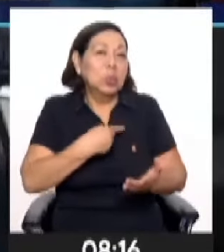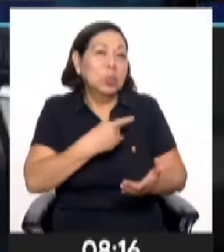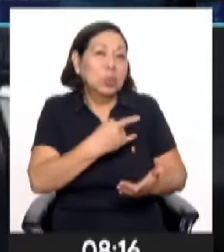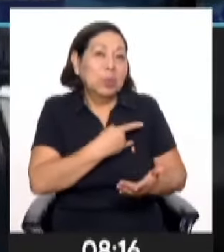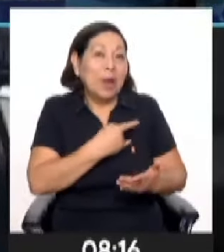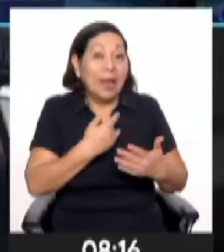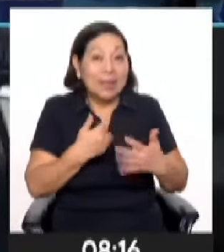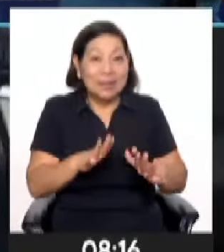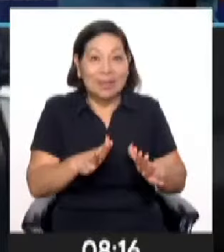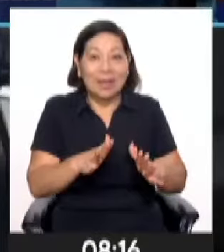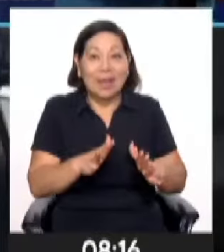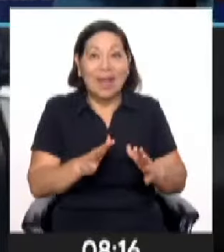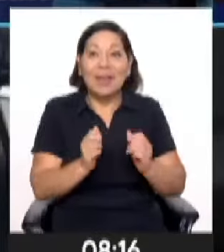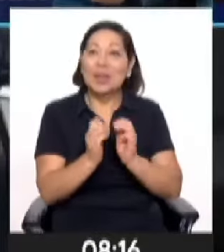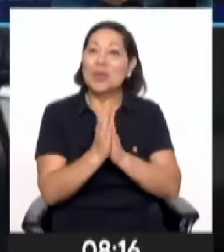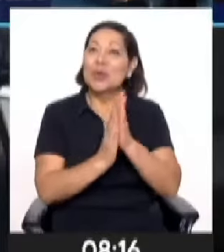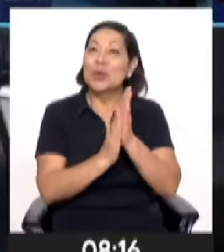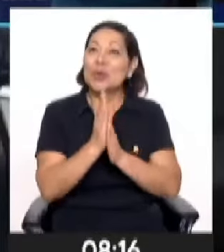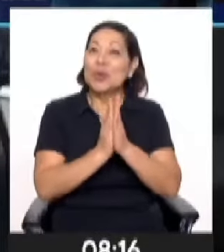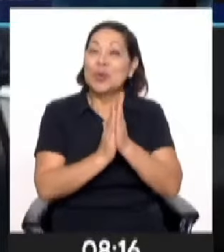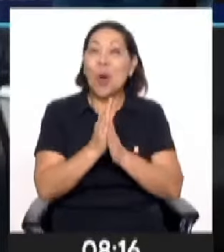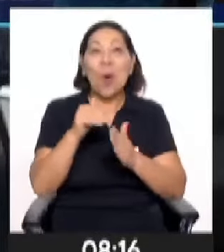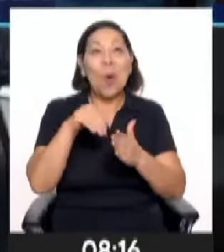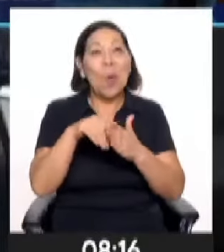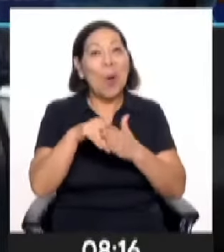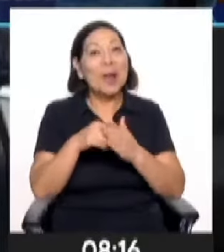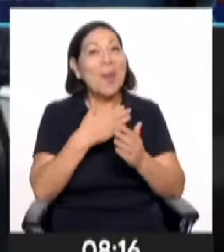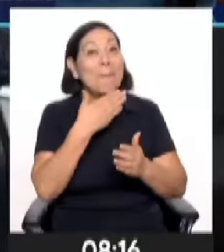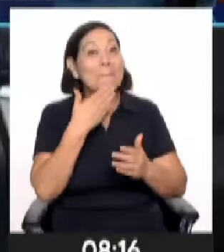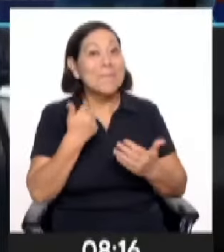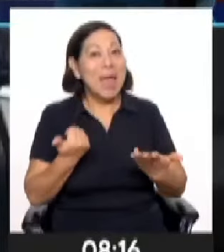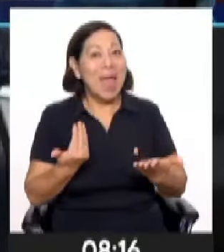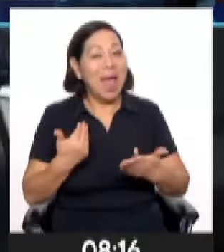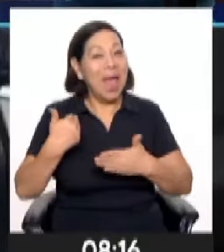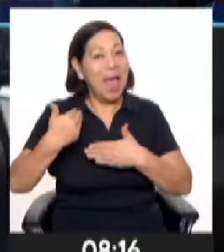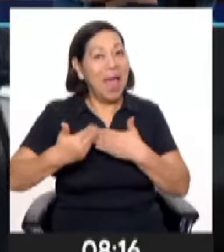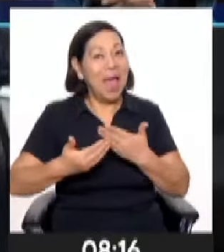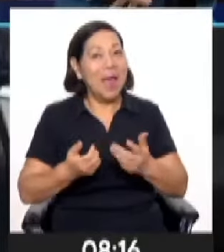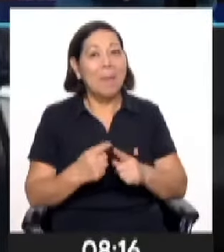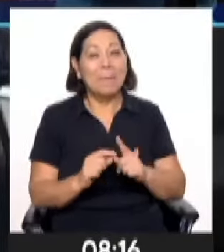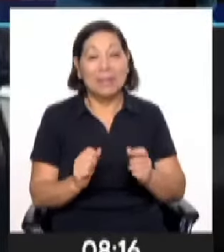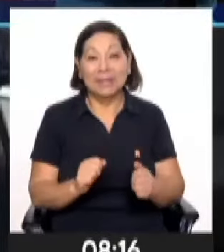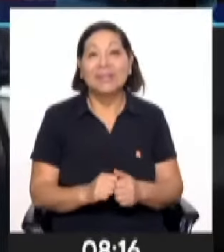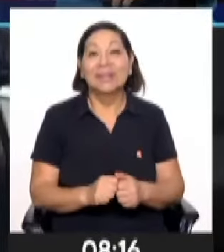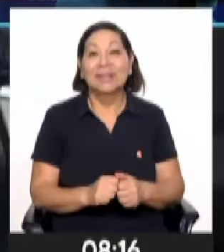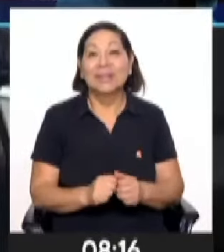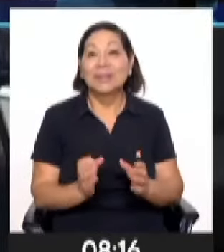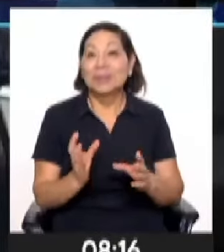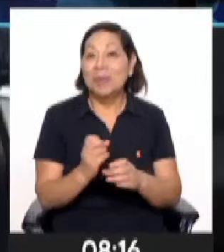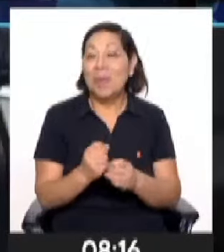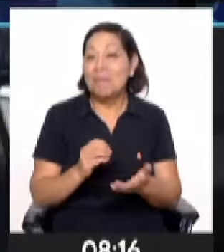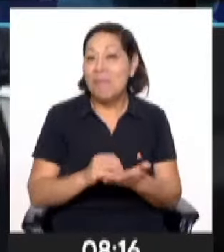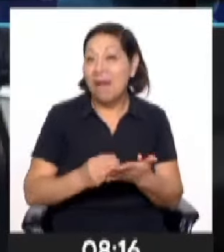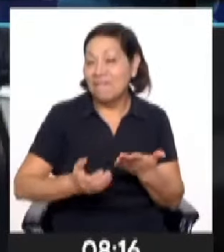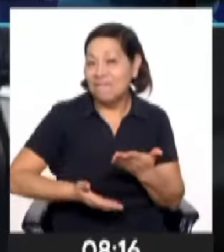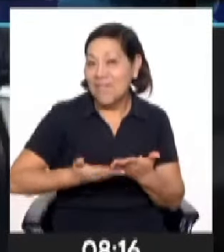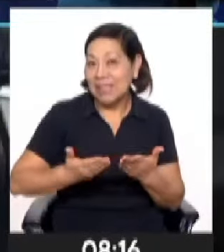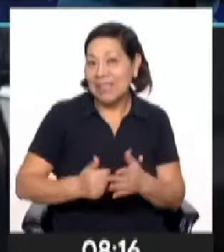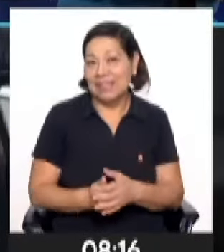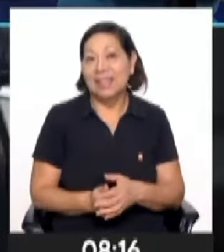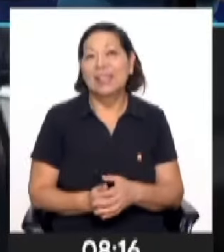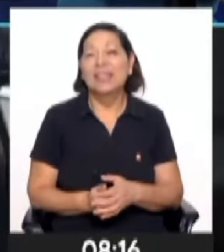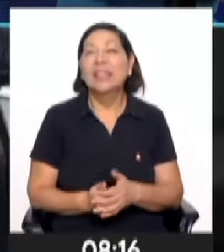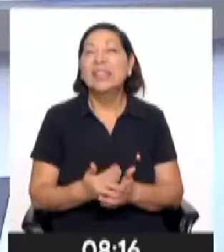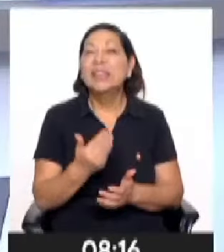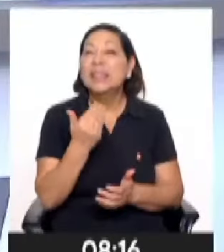universitarios, ya se vuelve motivador el ahorro. Claro. Y me genera mayor predisposición a hacerlo. Puede concretar más fácilmente, digamos.